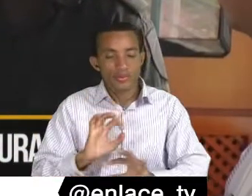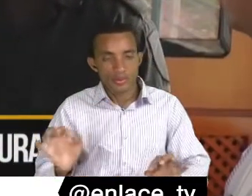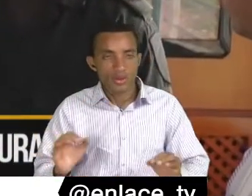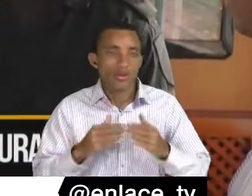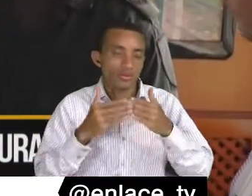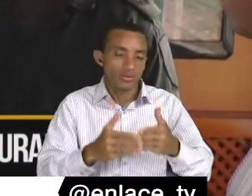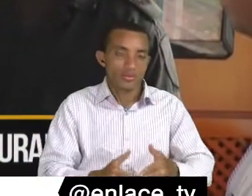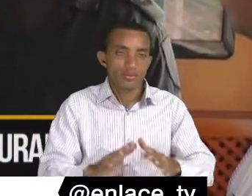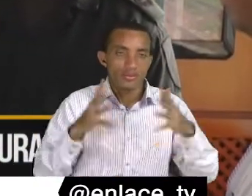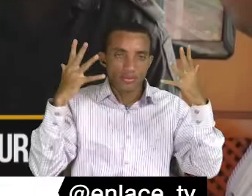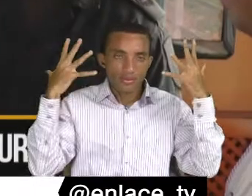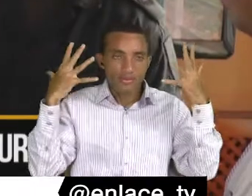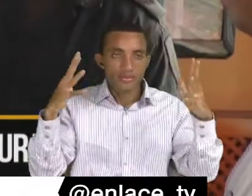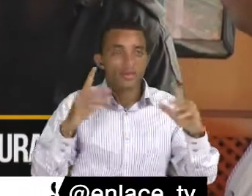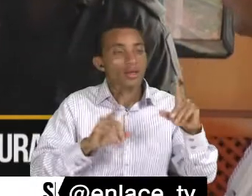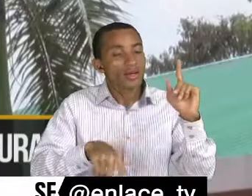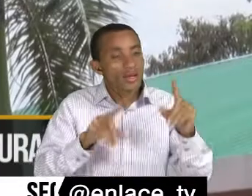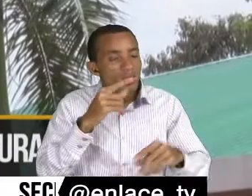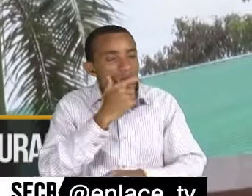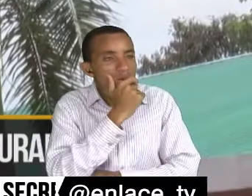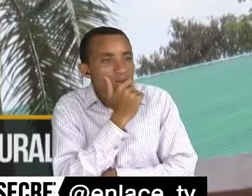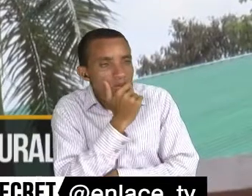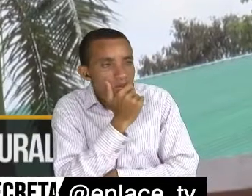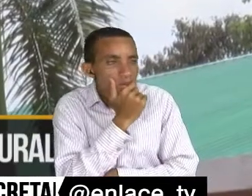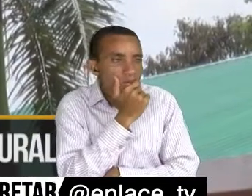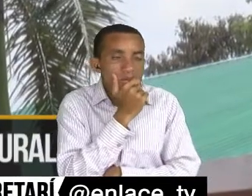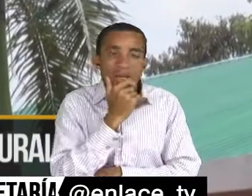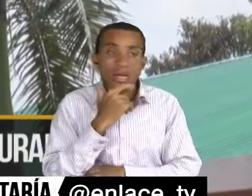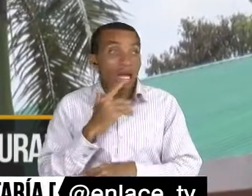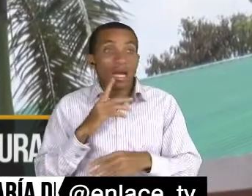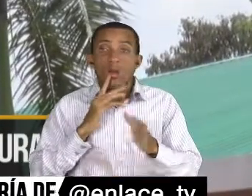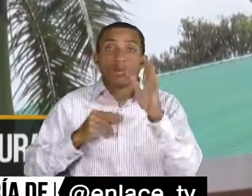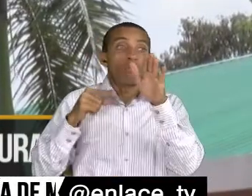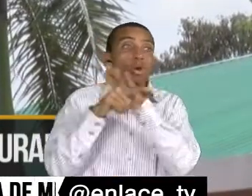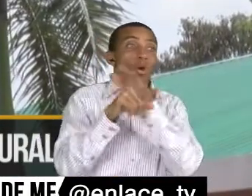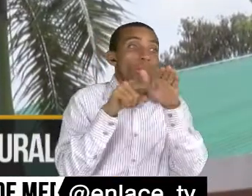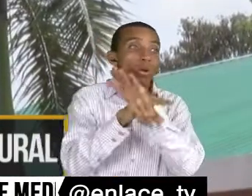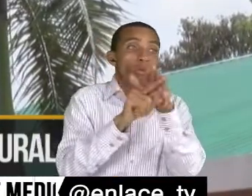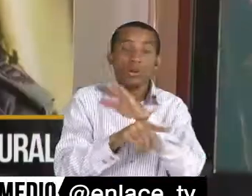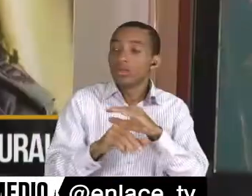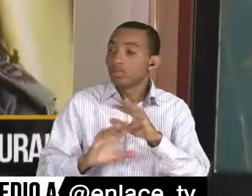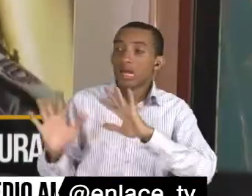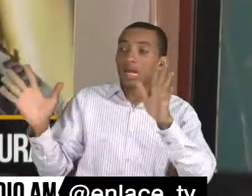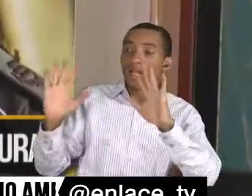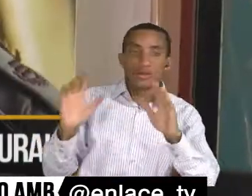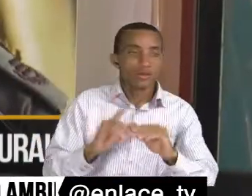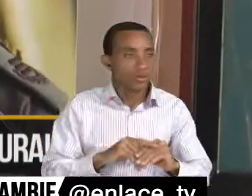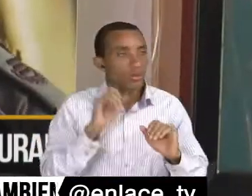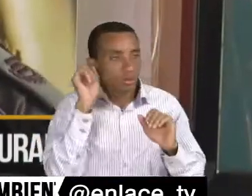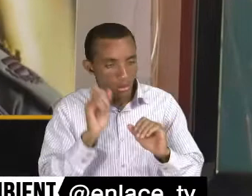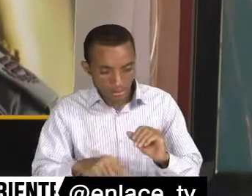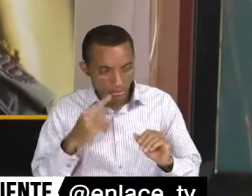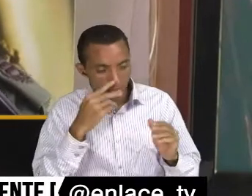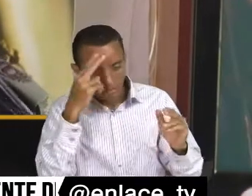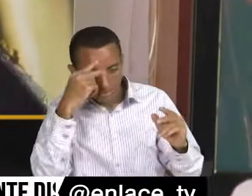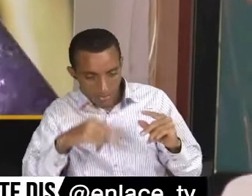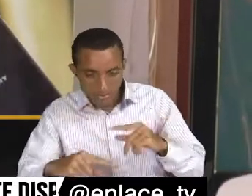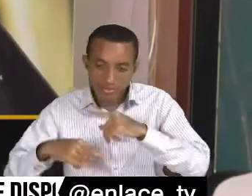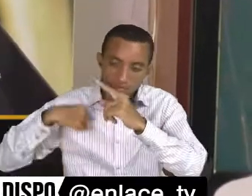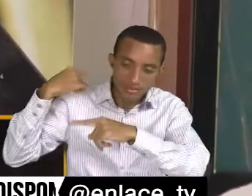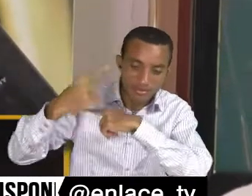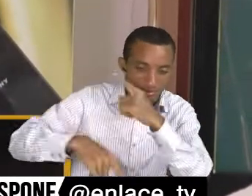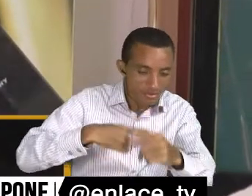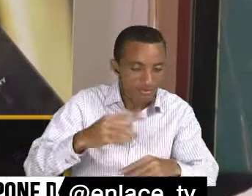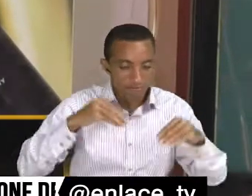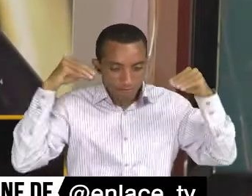asistentes, quienes han tomado la decisión de no abandonar los campos y enseñar a las nuevas generaciones las bondades del agro. En efecto, la Policía Nacional, en especial aquí